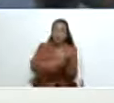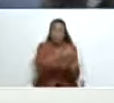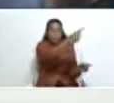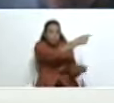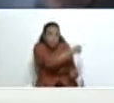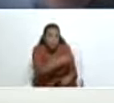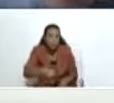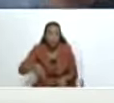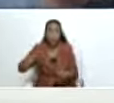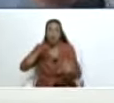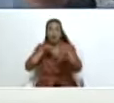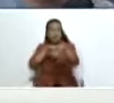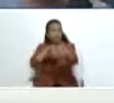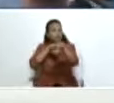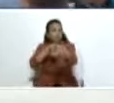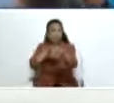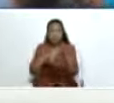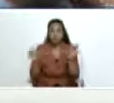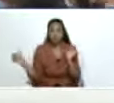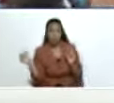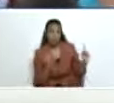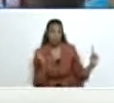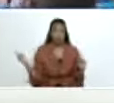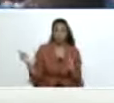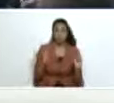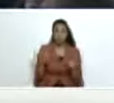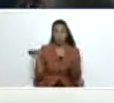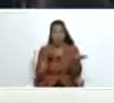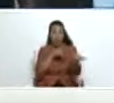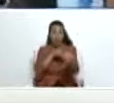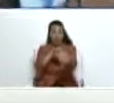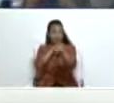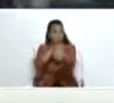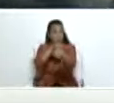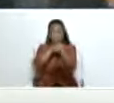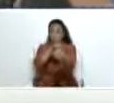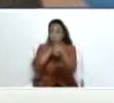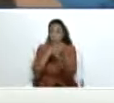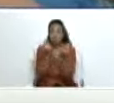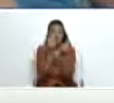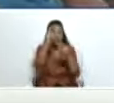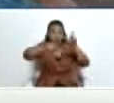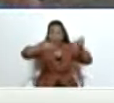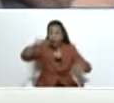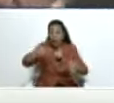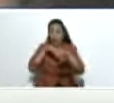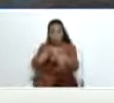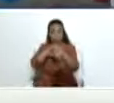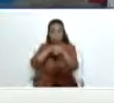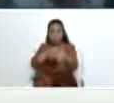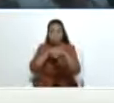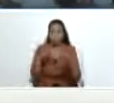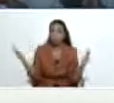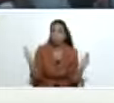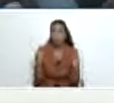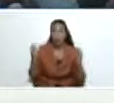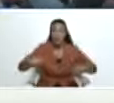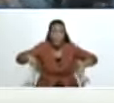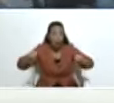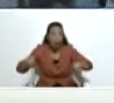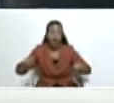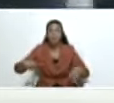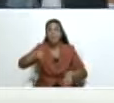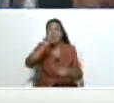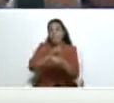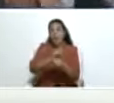en caravana, Castro Soteldo, en toda esa avenida principal grandísima que hay ahí en San Fernando de Apure, que empalma con la avenida Primero